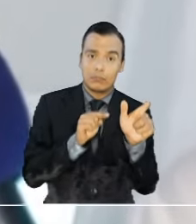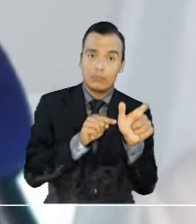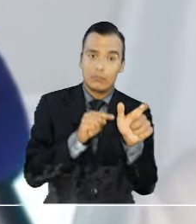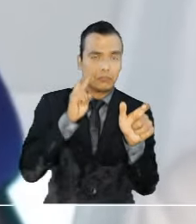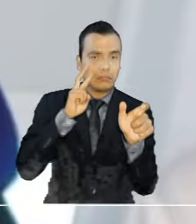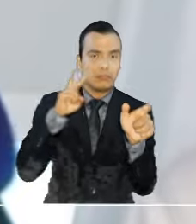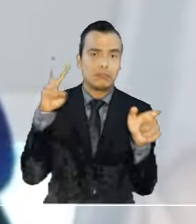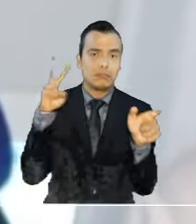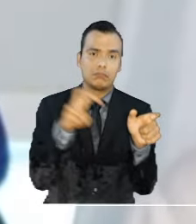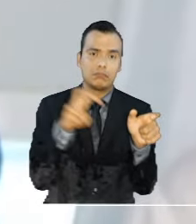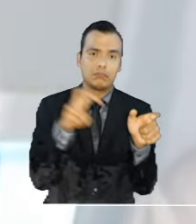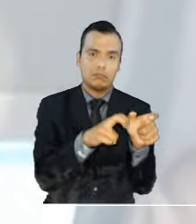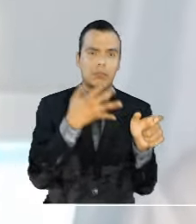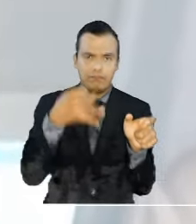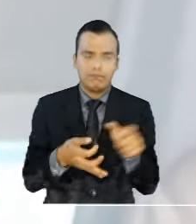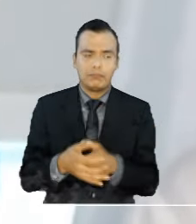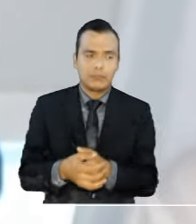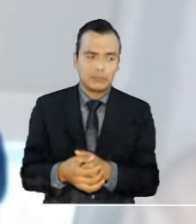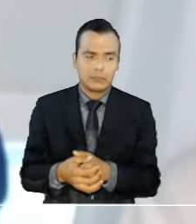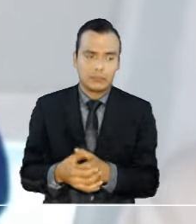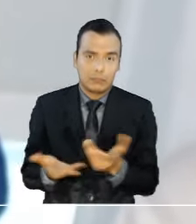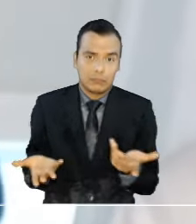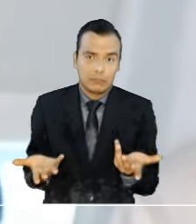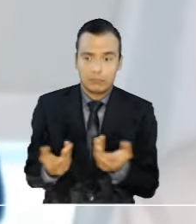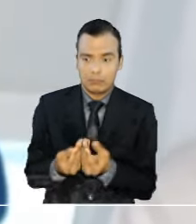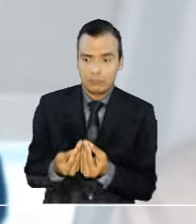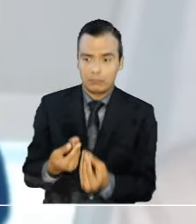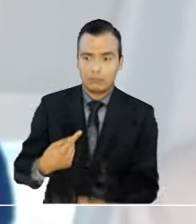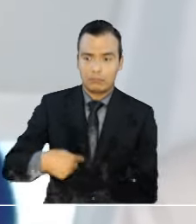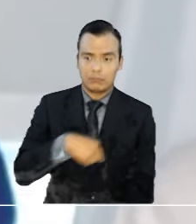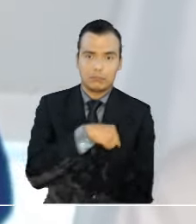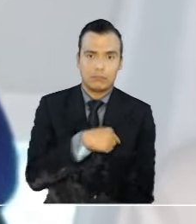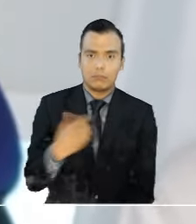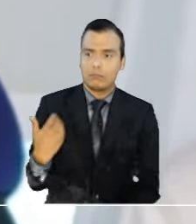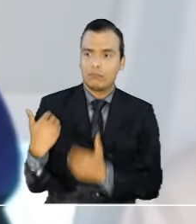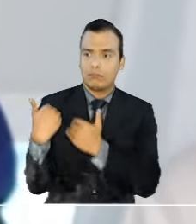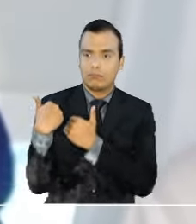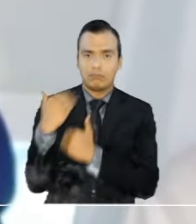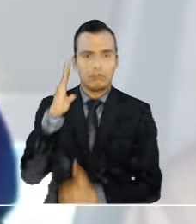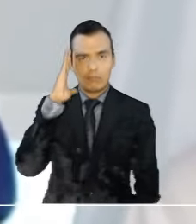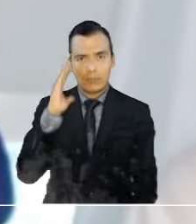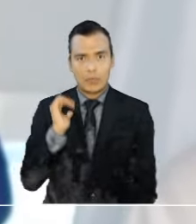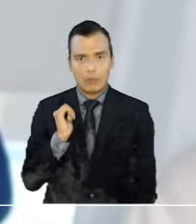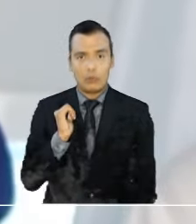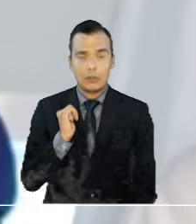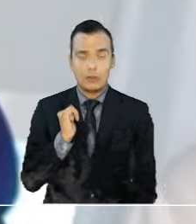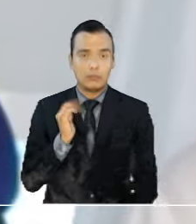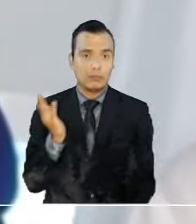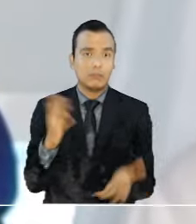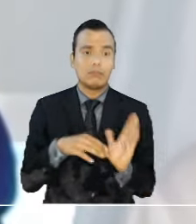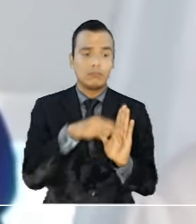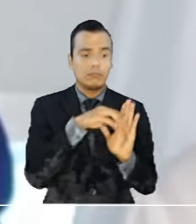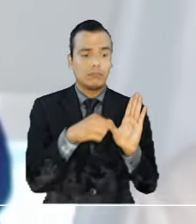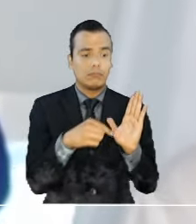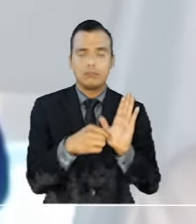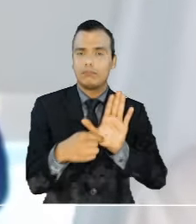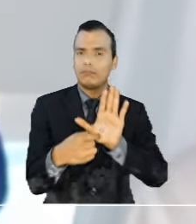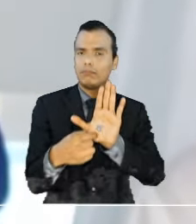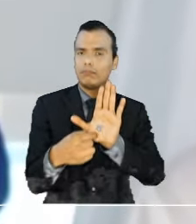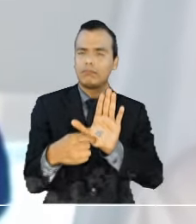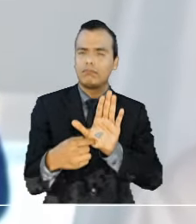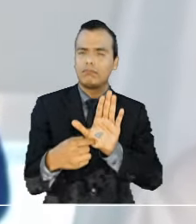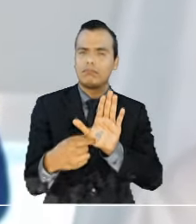policía tiene unos lineamientos, el número uno, la honestidad, un policía transparente en sus